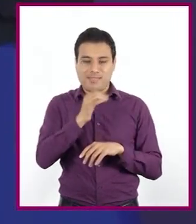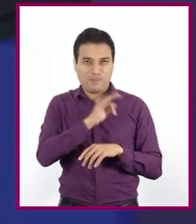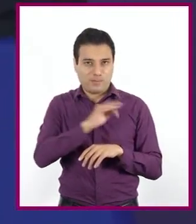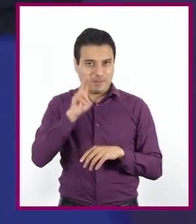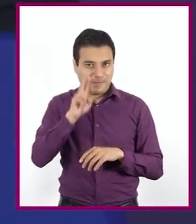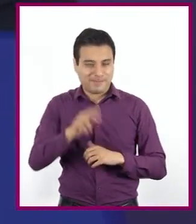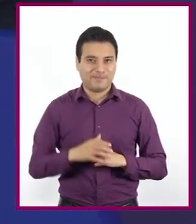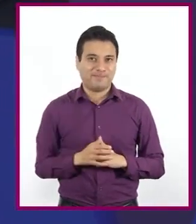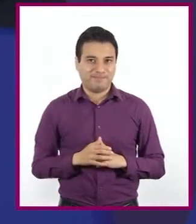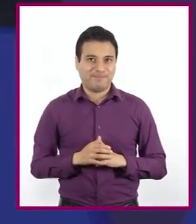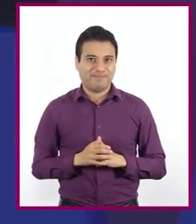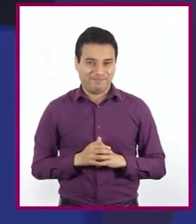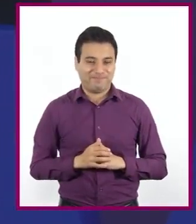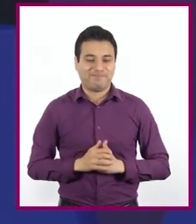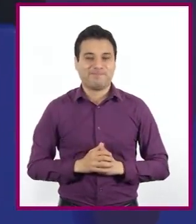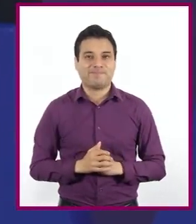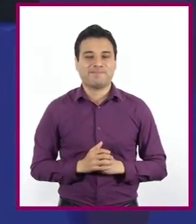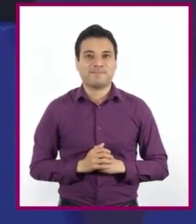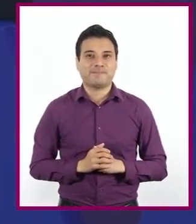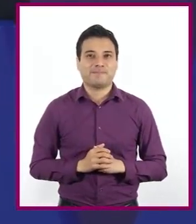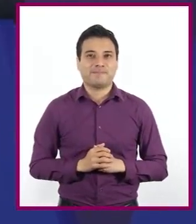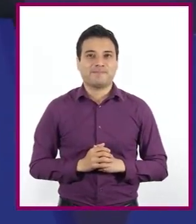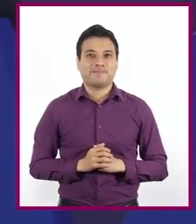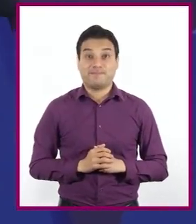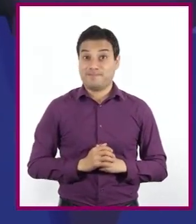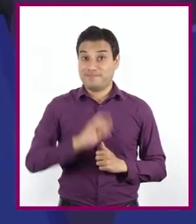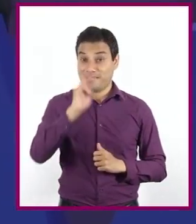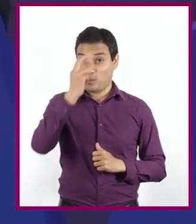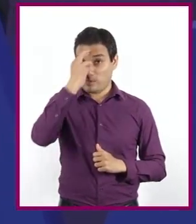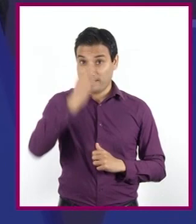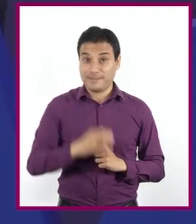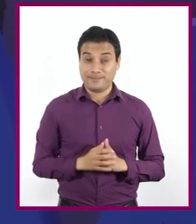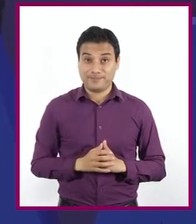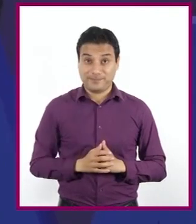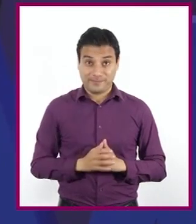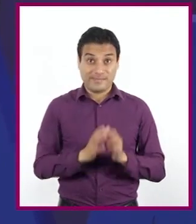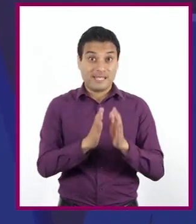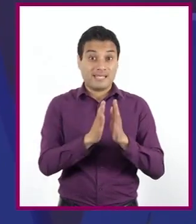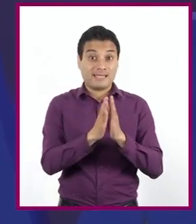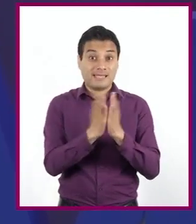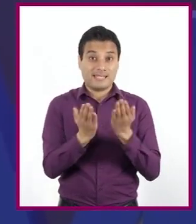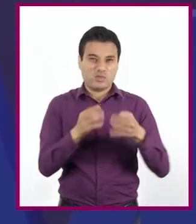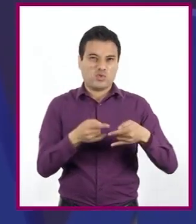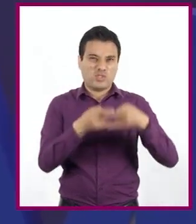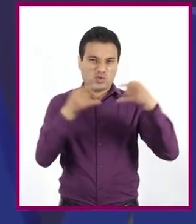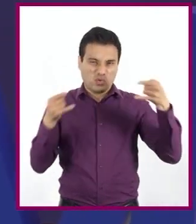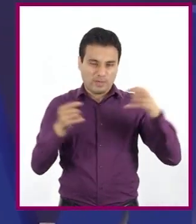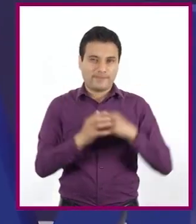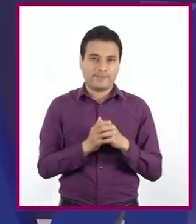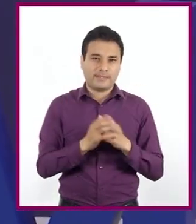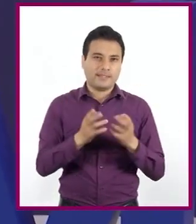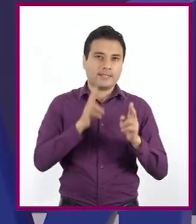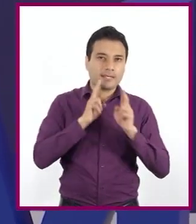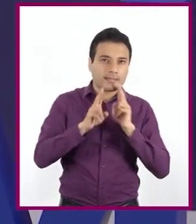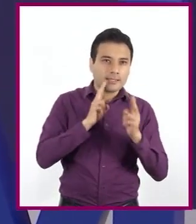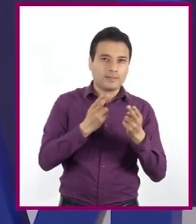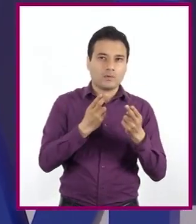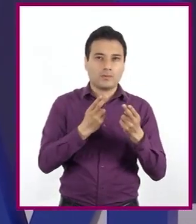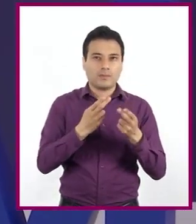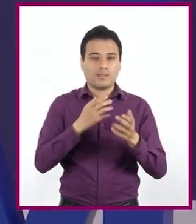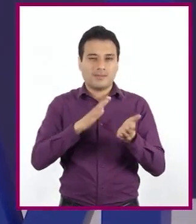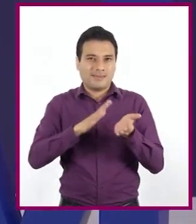de episodios de una leyenda. Recuerden que la adaptación de un texto narrativo o uno dramático